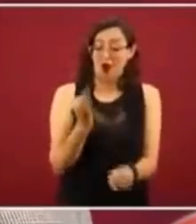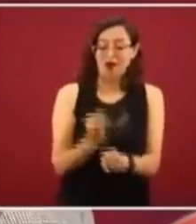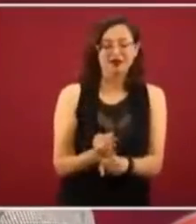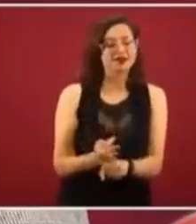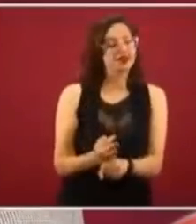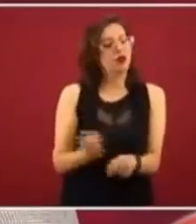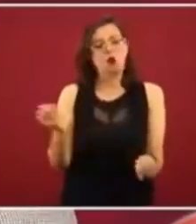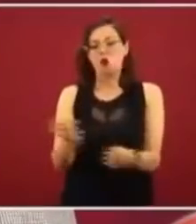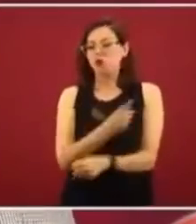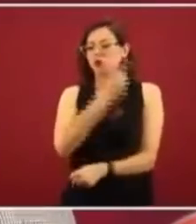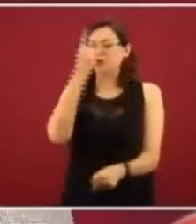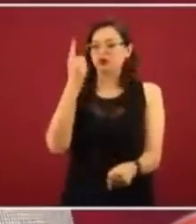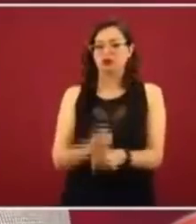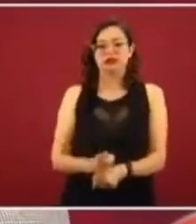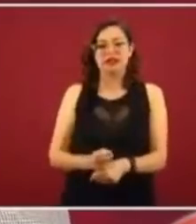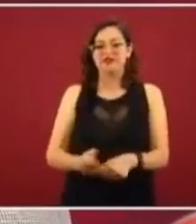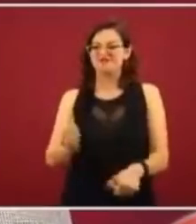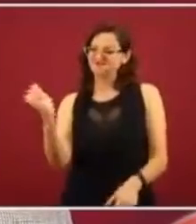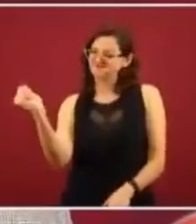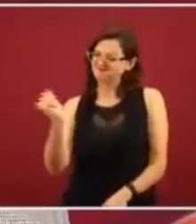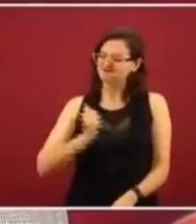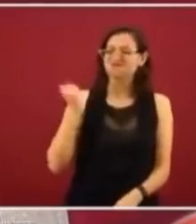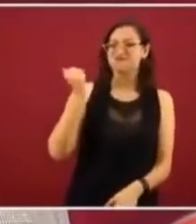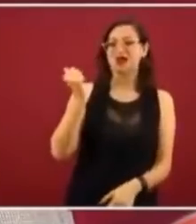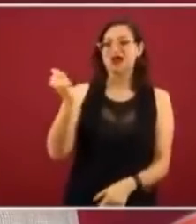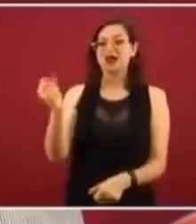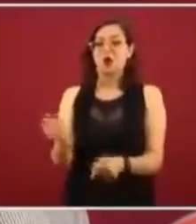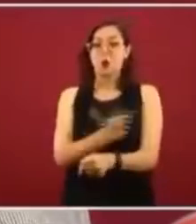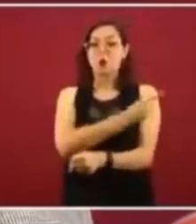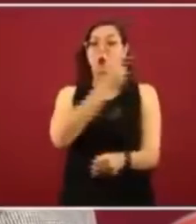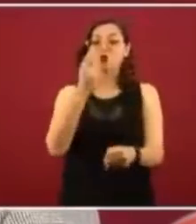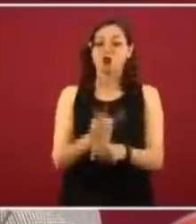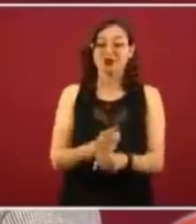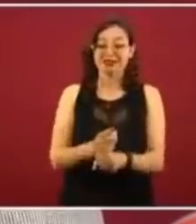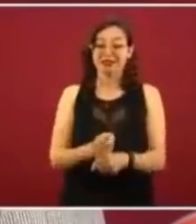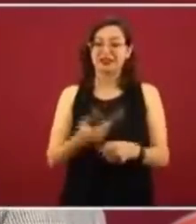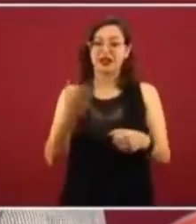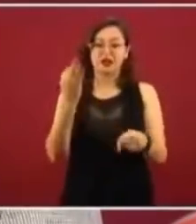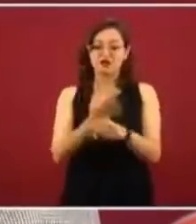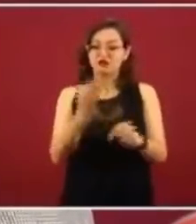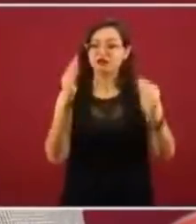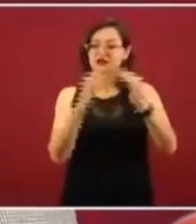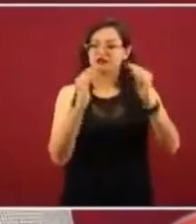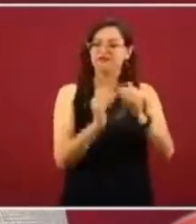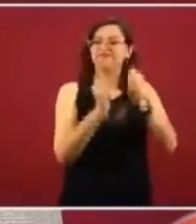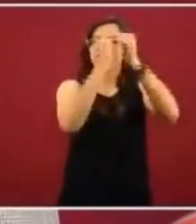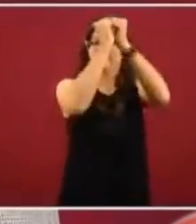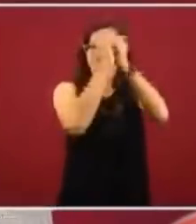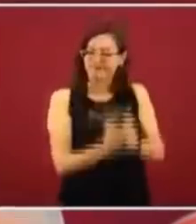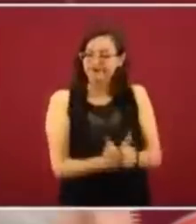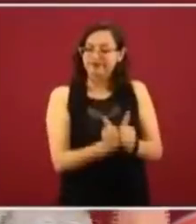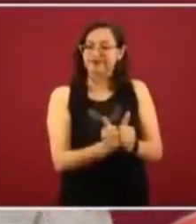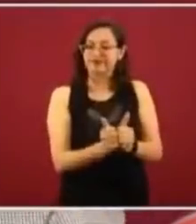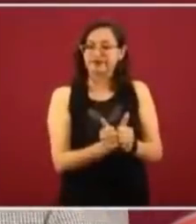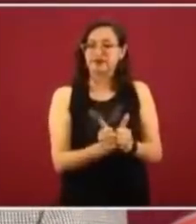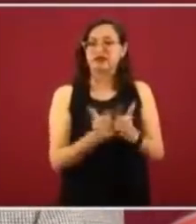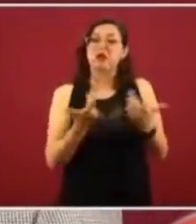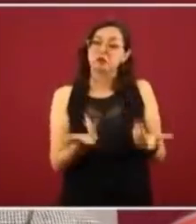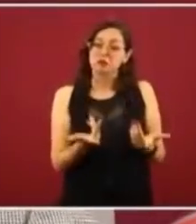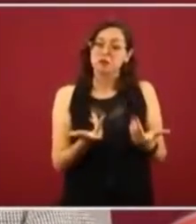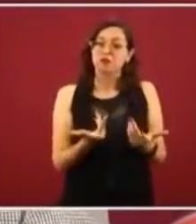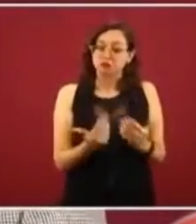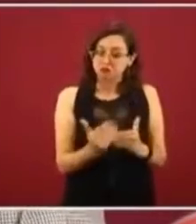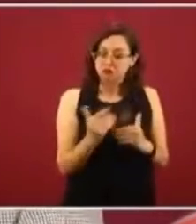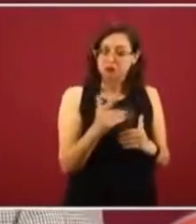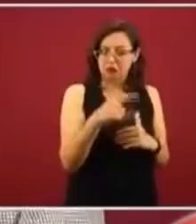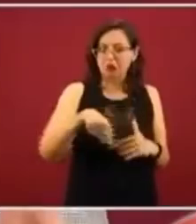único que no podemos perder, porque la oportunidad es hacerlo ya y hacerlo masivamente, hasta donde el límite de la realidad